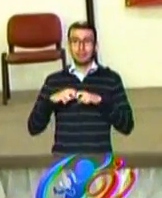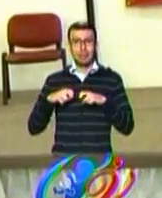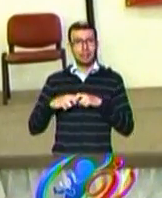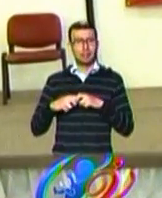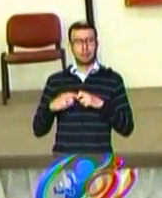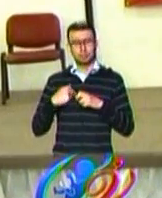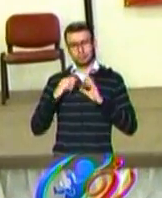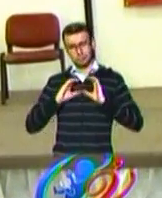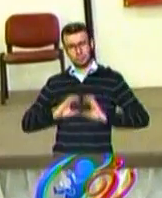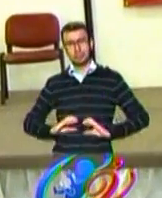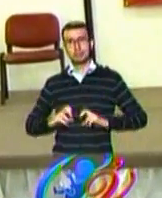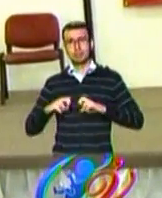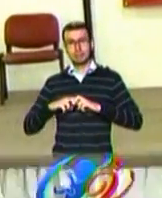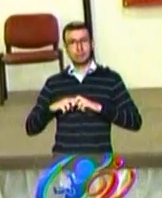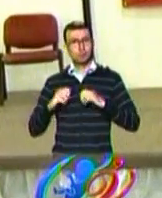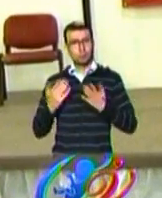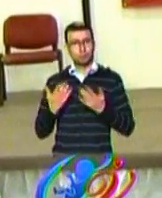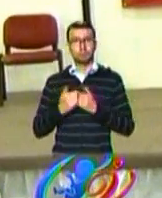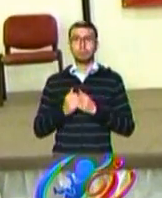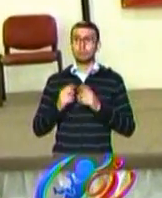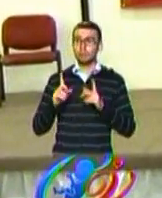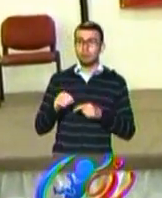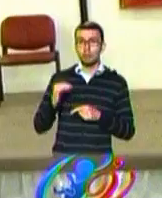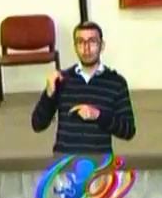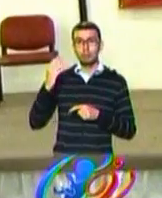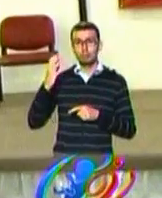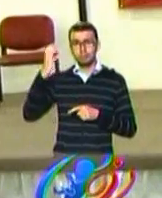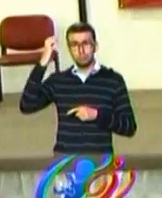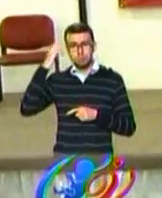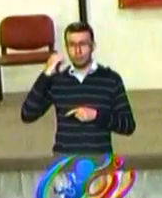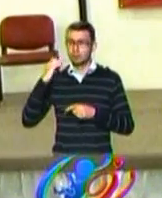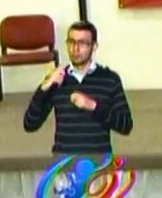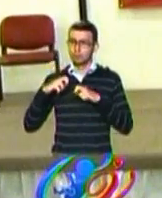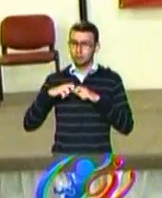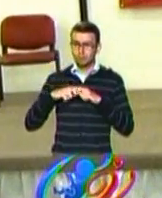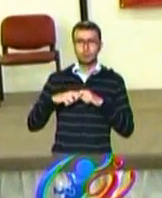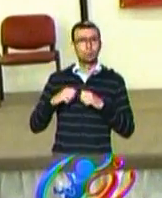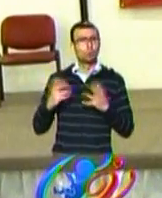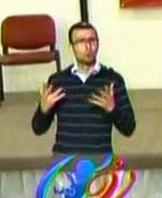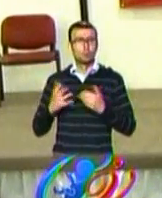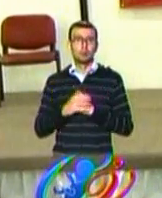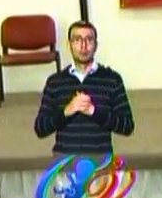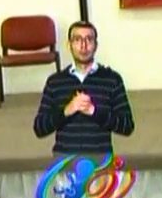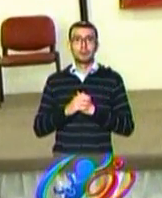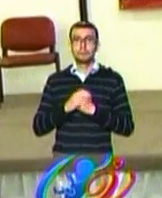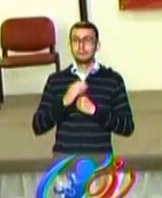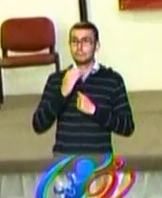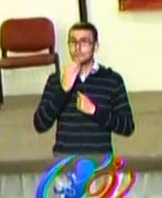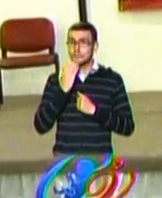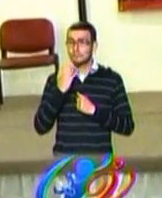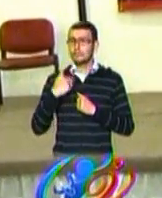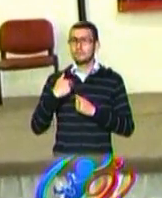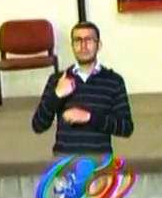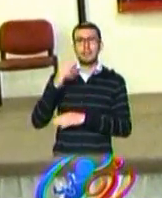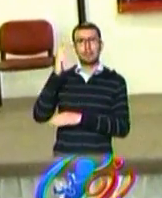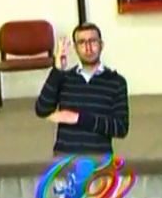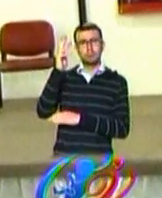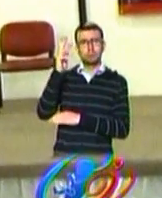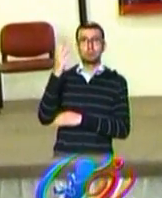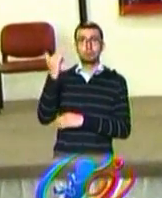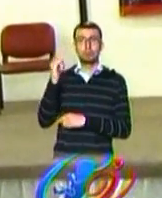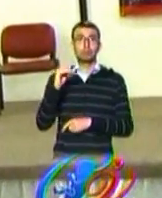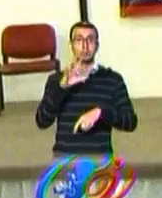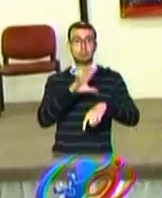de la interpretación ortodoxa de la energía. Cuando he dictado conferencias en las facultades de